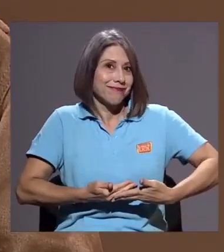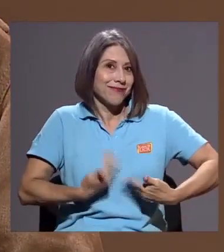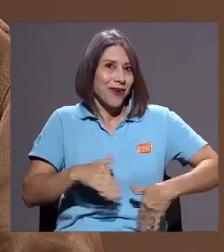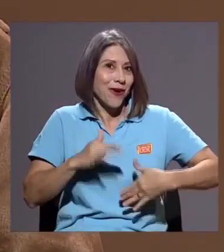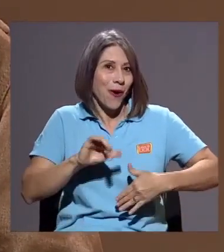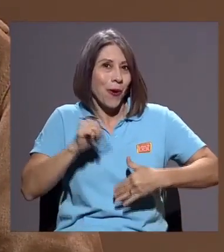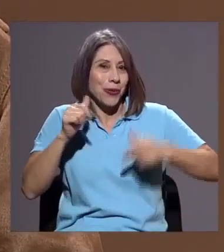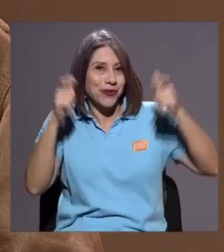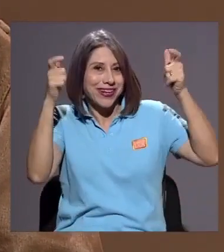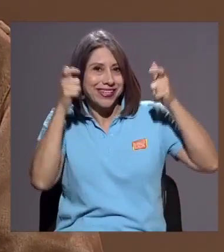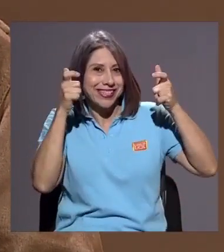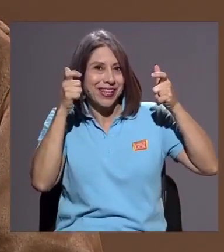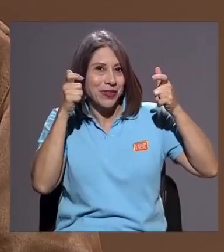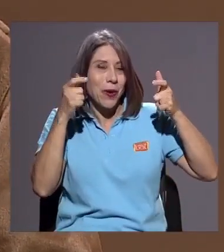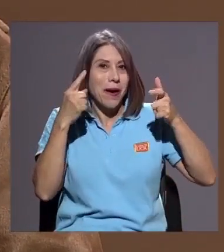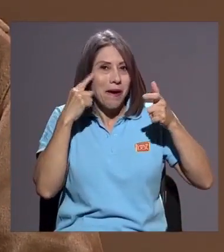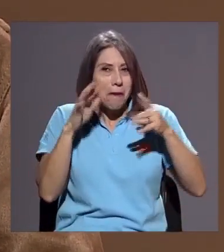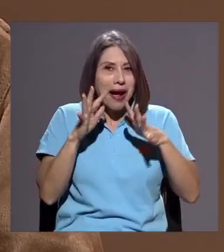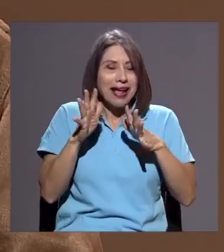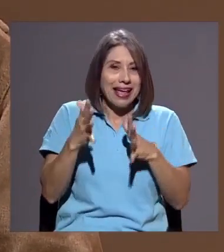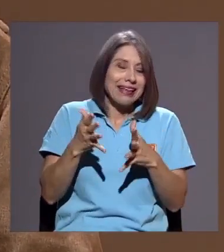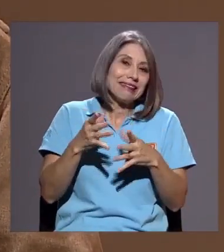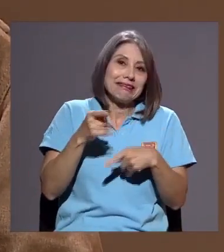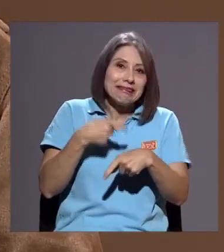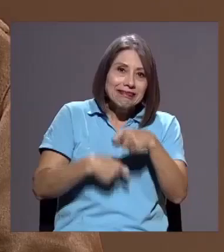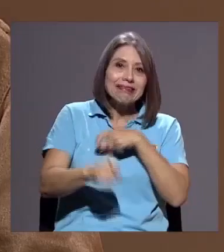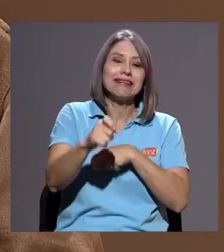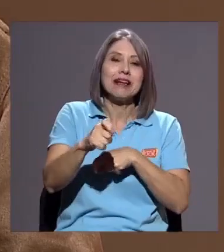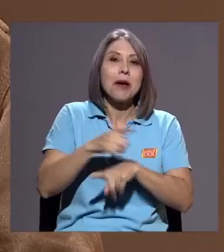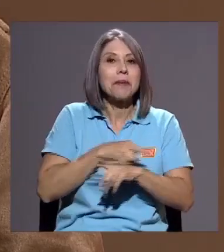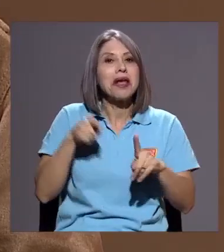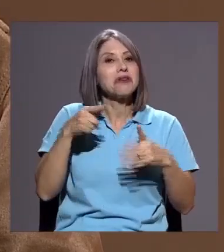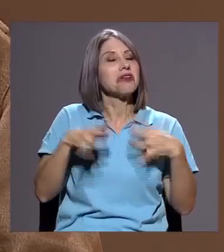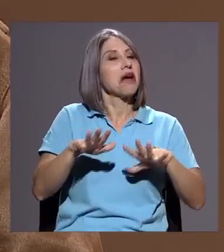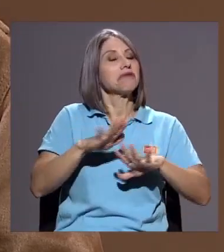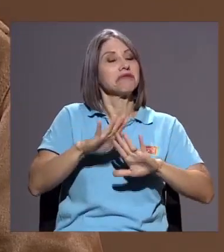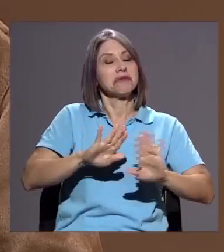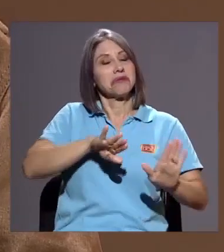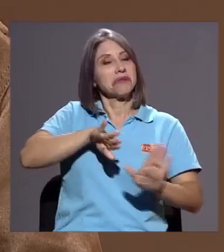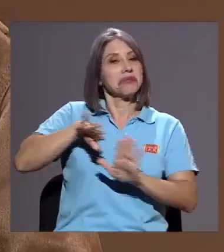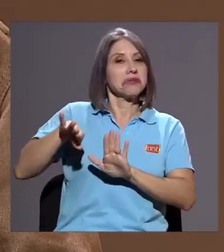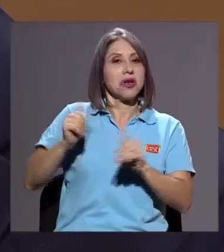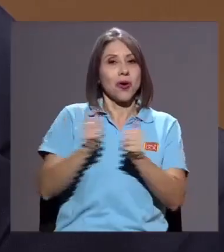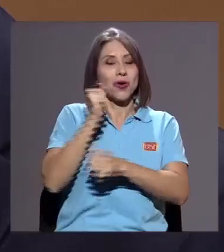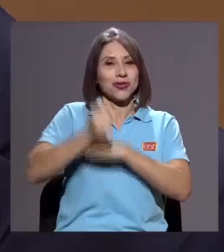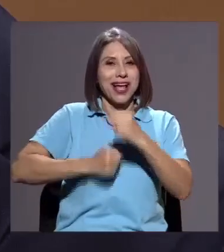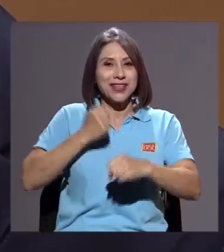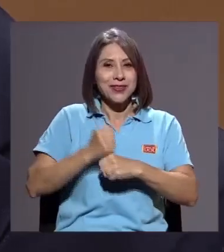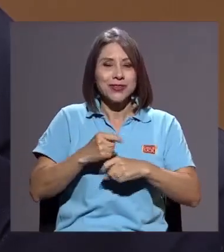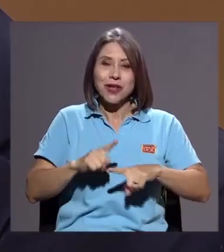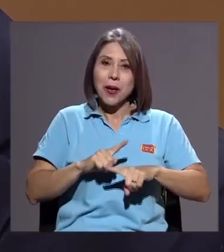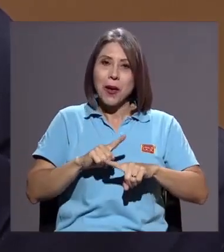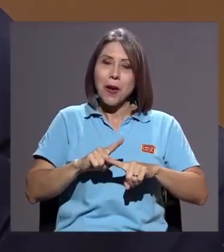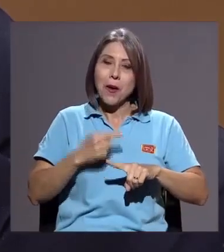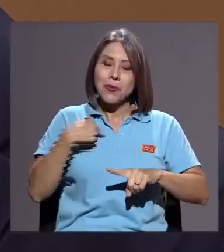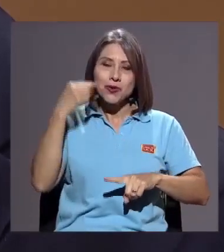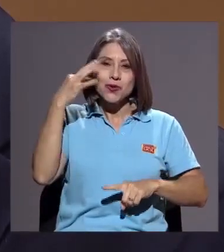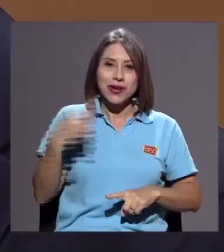disputaba ese sitio. Pero eso lo superaron, por supuesto, con los años. Pero yo creo que ahí